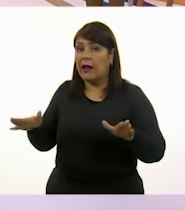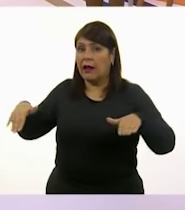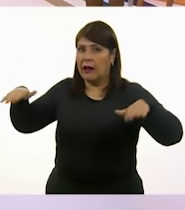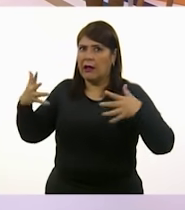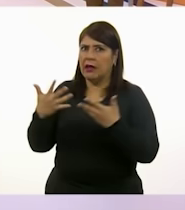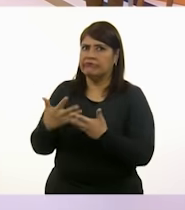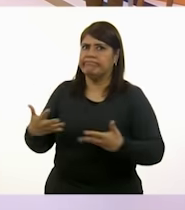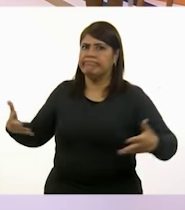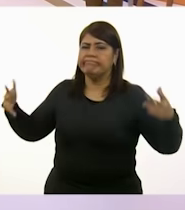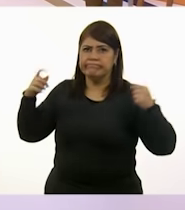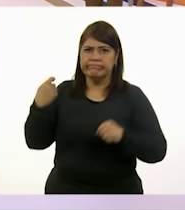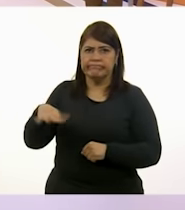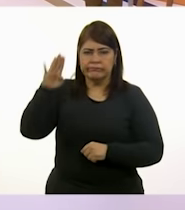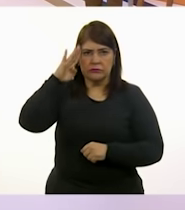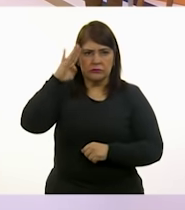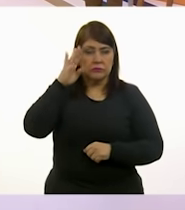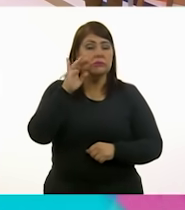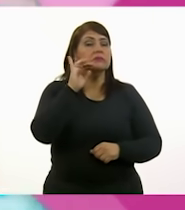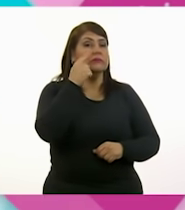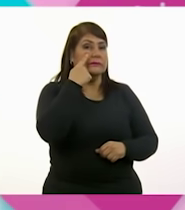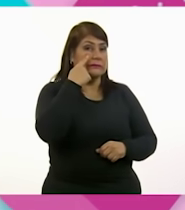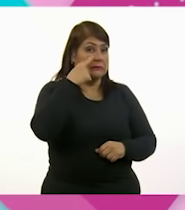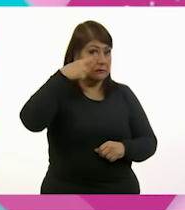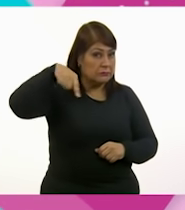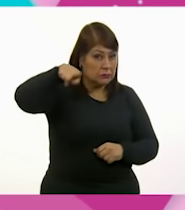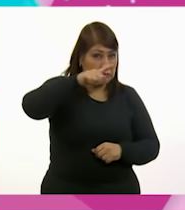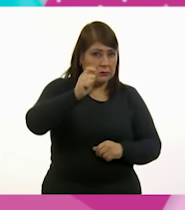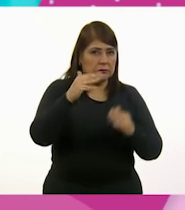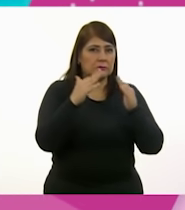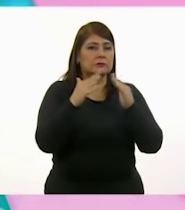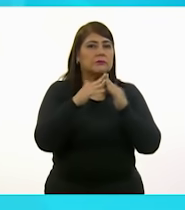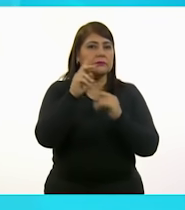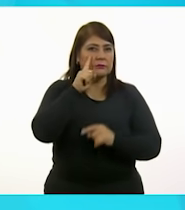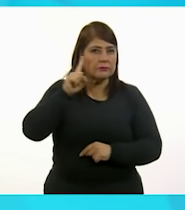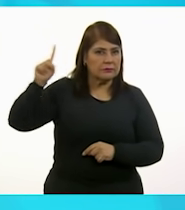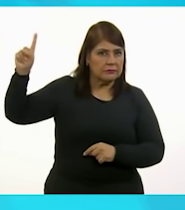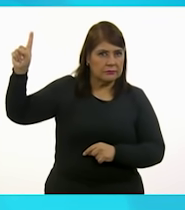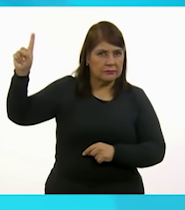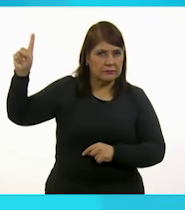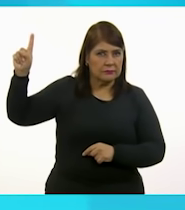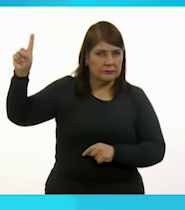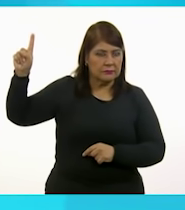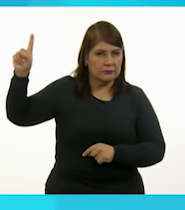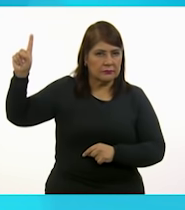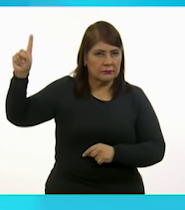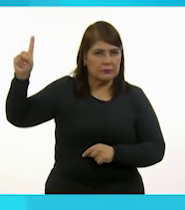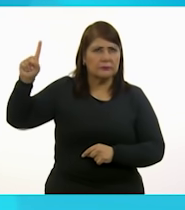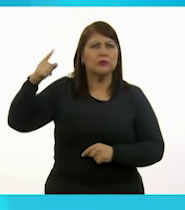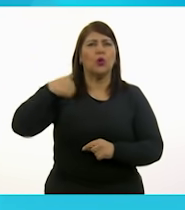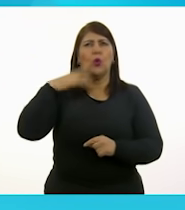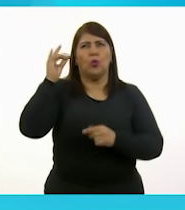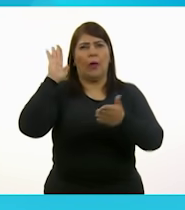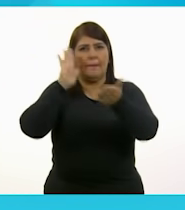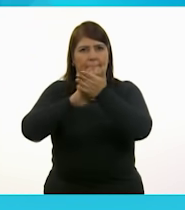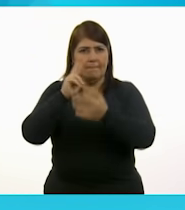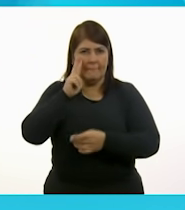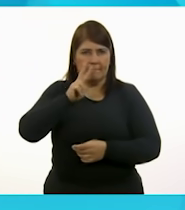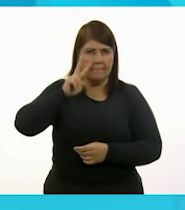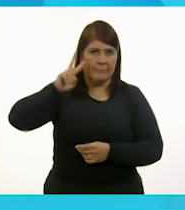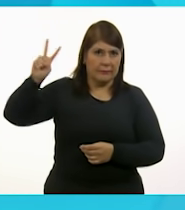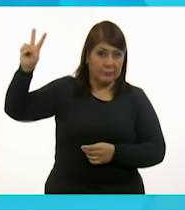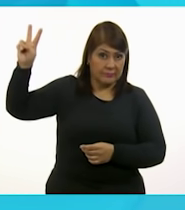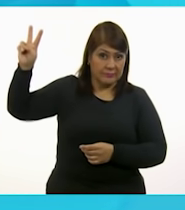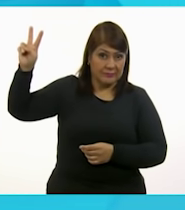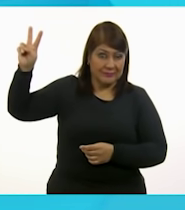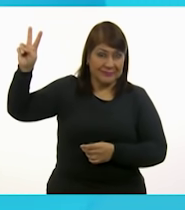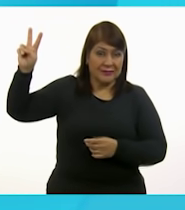enorme Ya nada más En observen el águila que tenemos Ayúdame a pegarla mientras, Pepe Claro que sí, profe Daniel Y